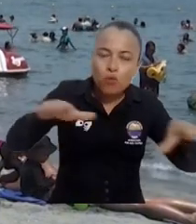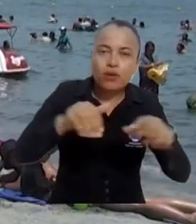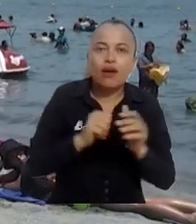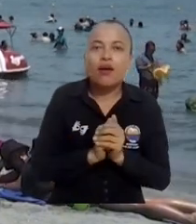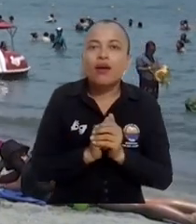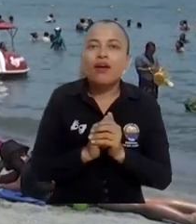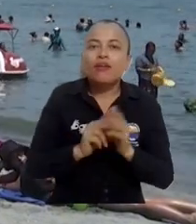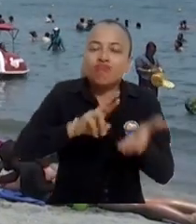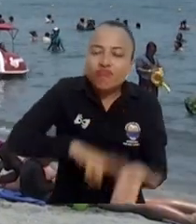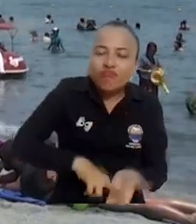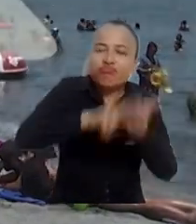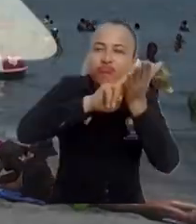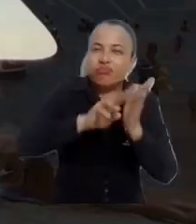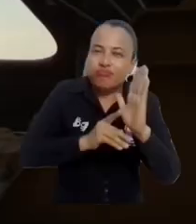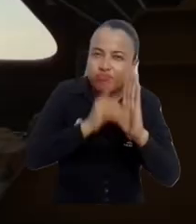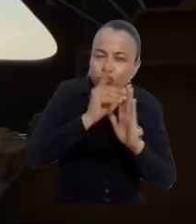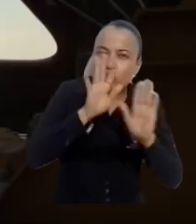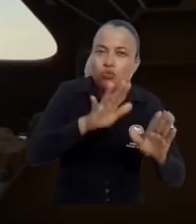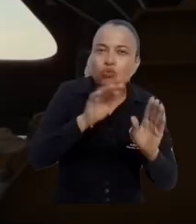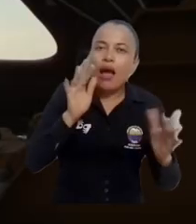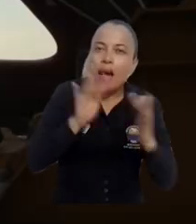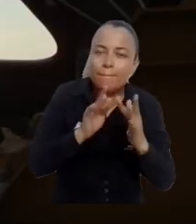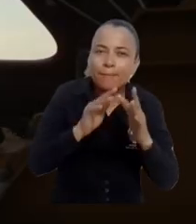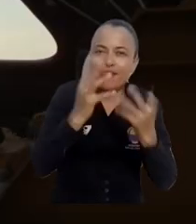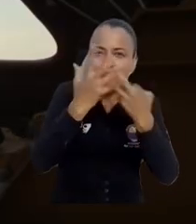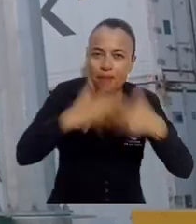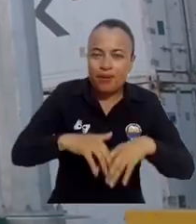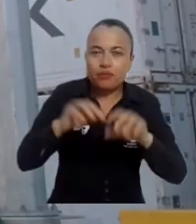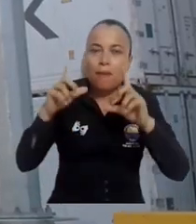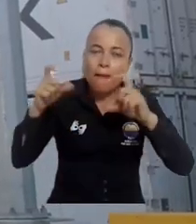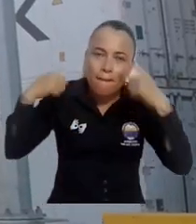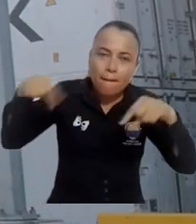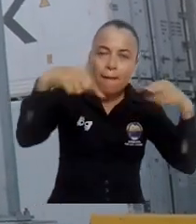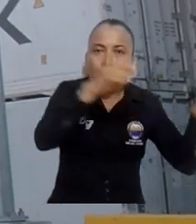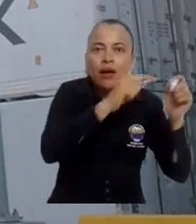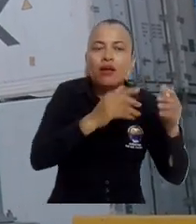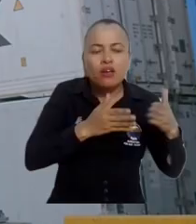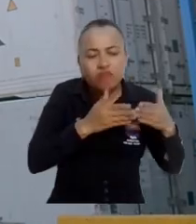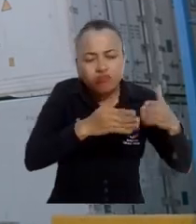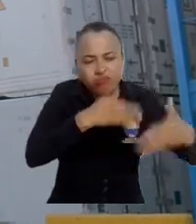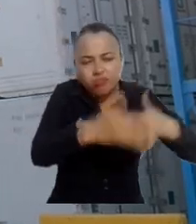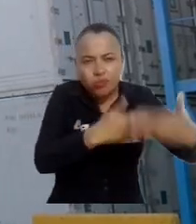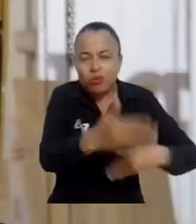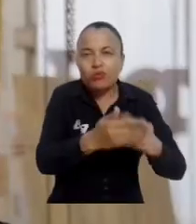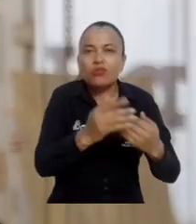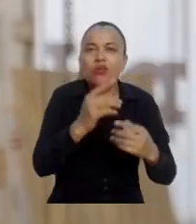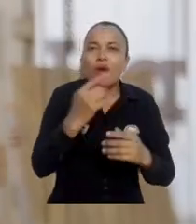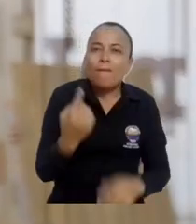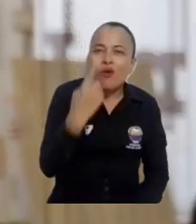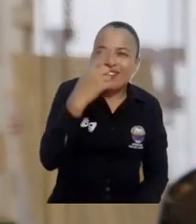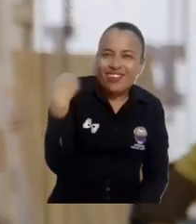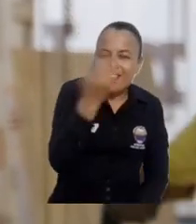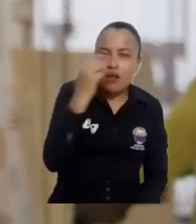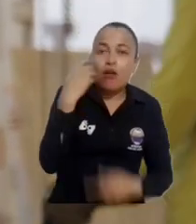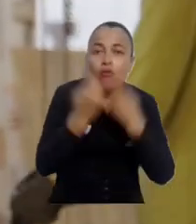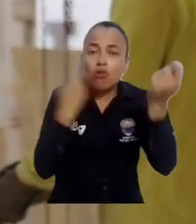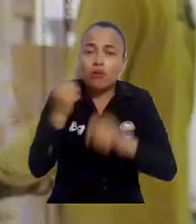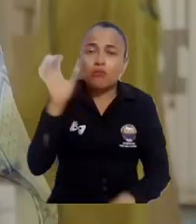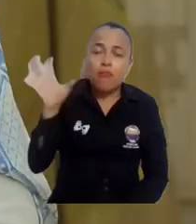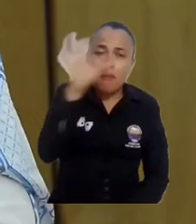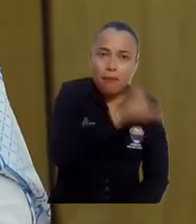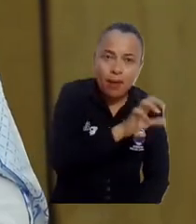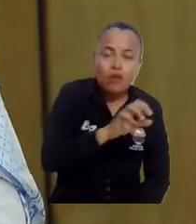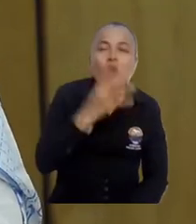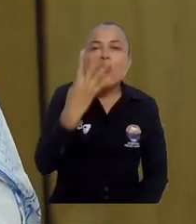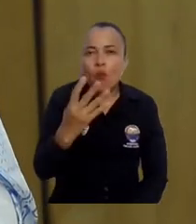desarrollo regenerativo aplicado a la gestión de empresas turísticas y procedimientos aduaneros y logística integral del comercio exterior fueron los